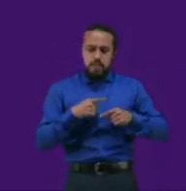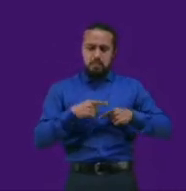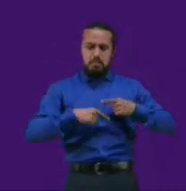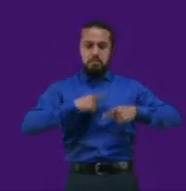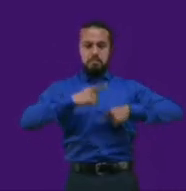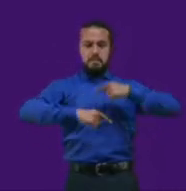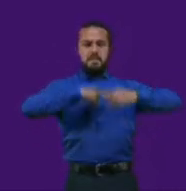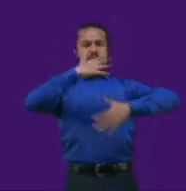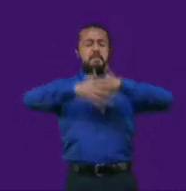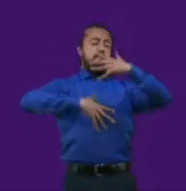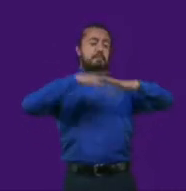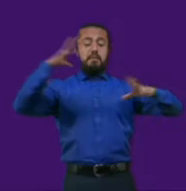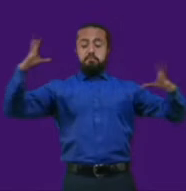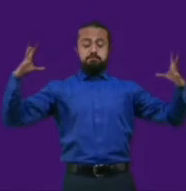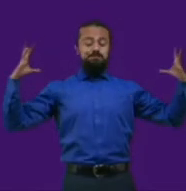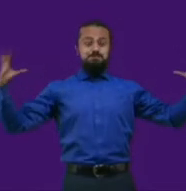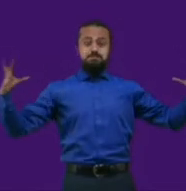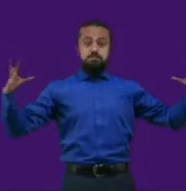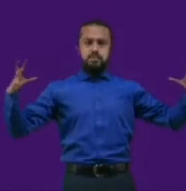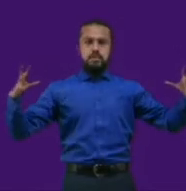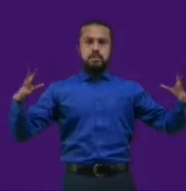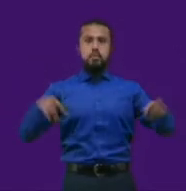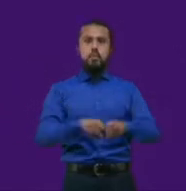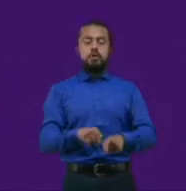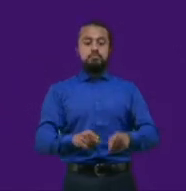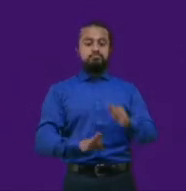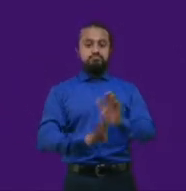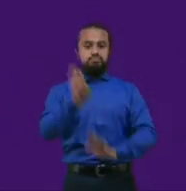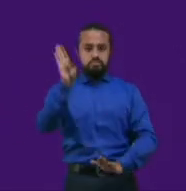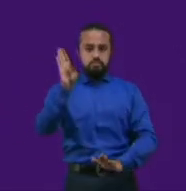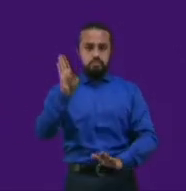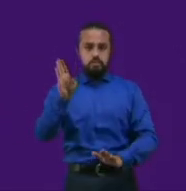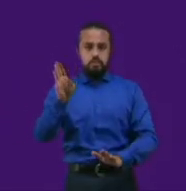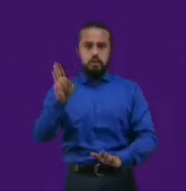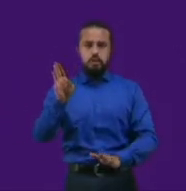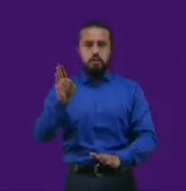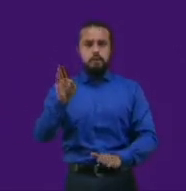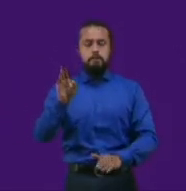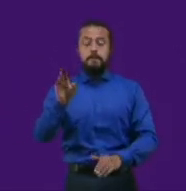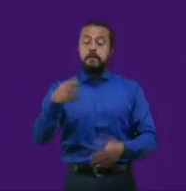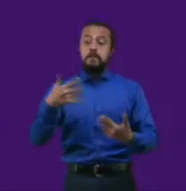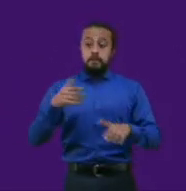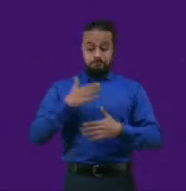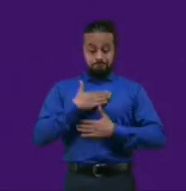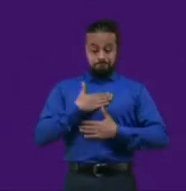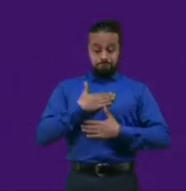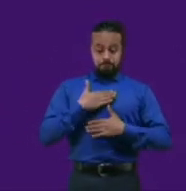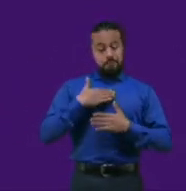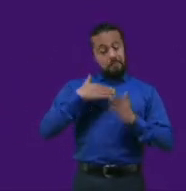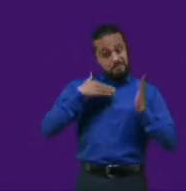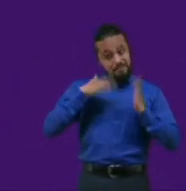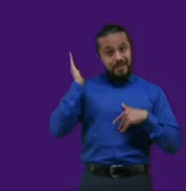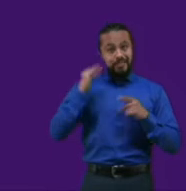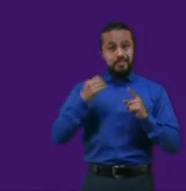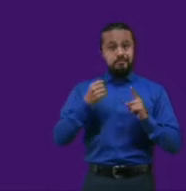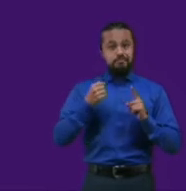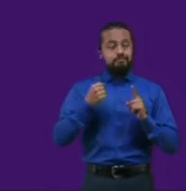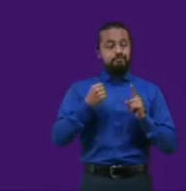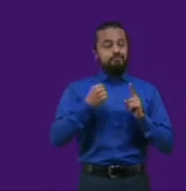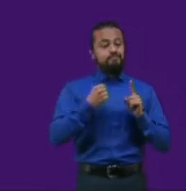grande? Sí. Hay una cosa que para mí fue muy impactante, pero a la vez es